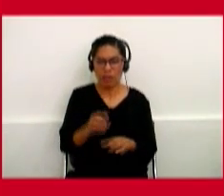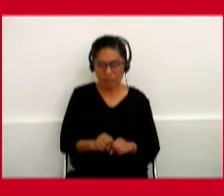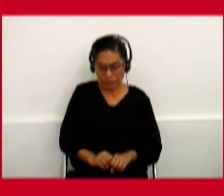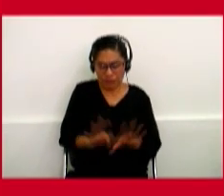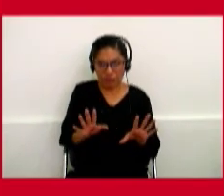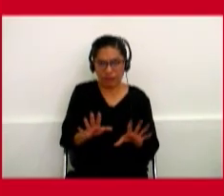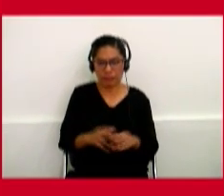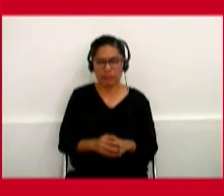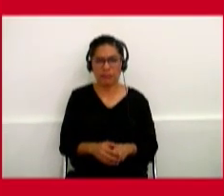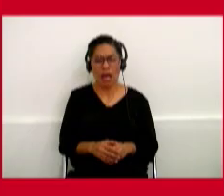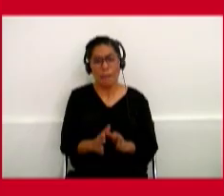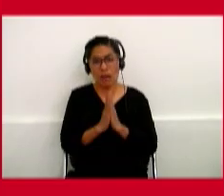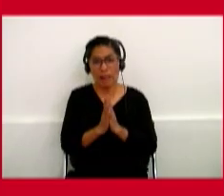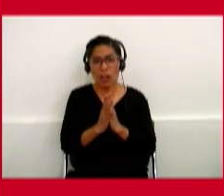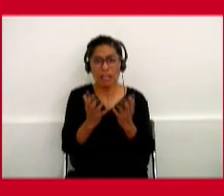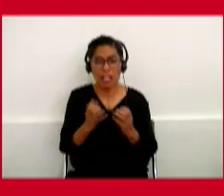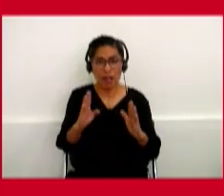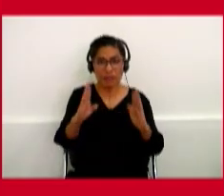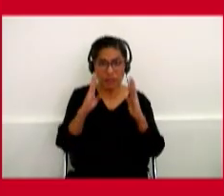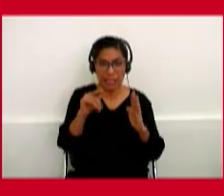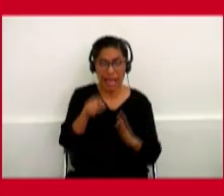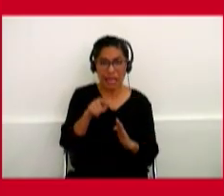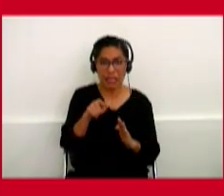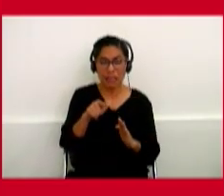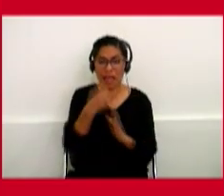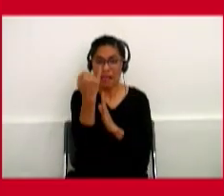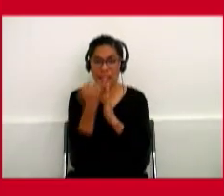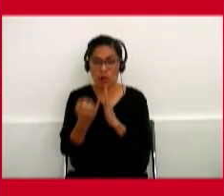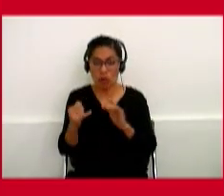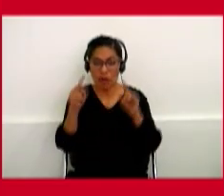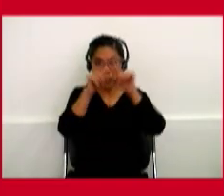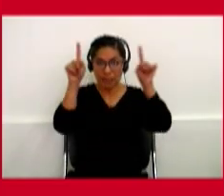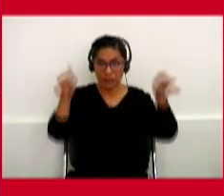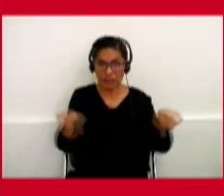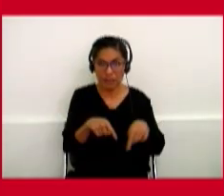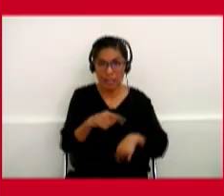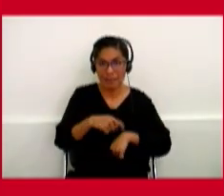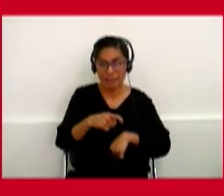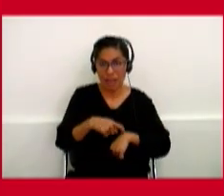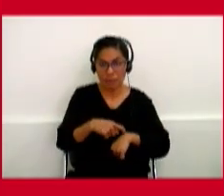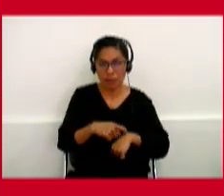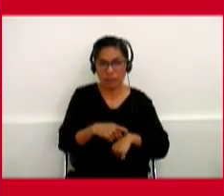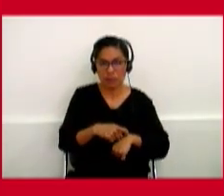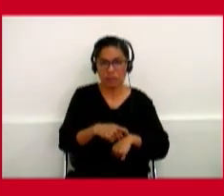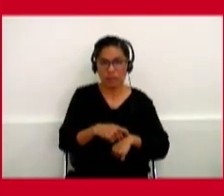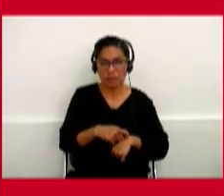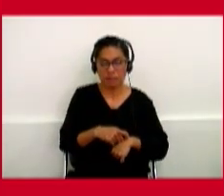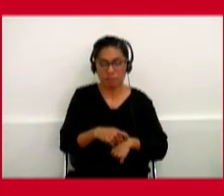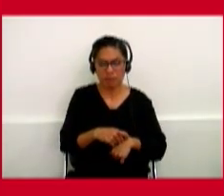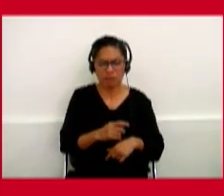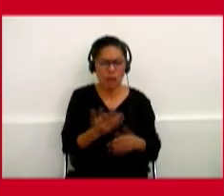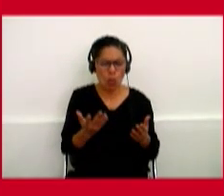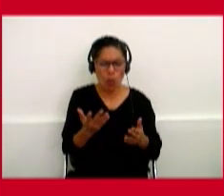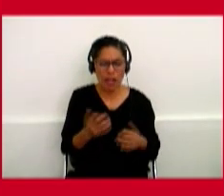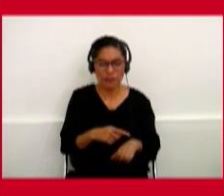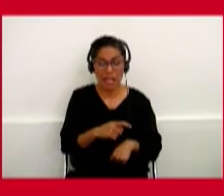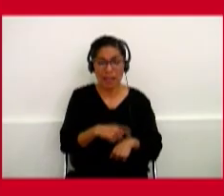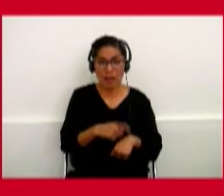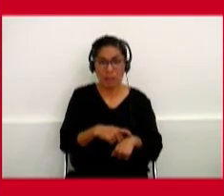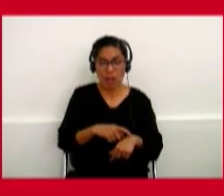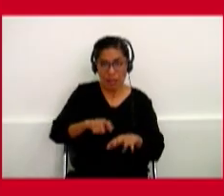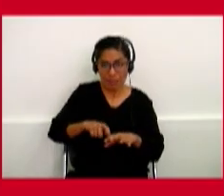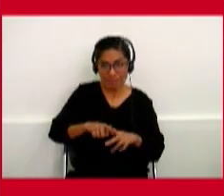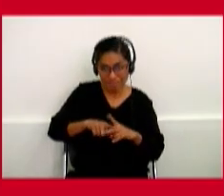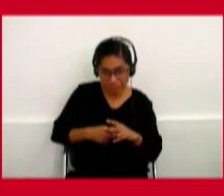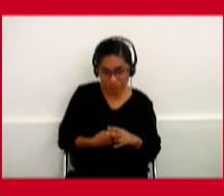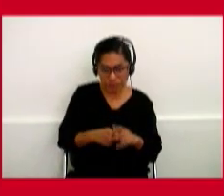Quisiera que me presten atención, por favor, en la gráfica de la malla. Ahí ven los tiempos que se establecieron. El tiempo del arranque, el